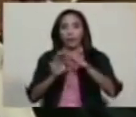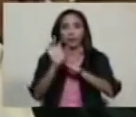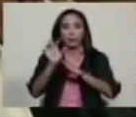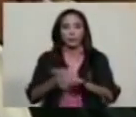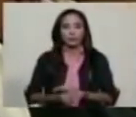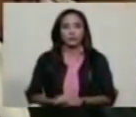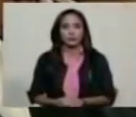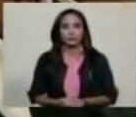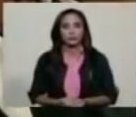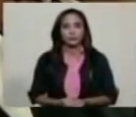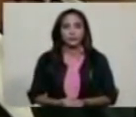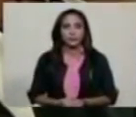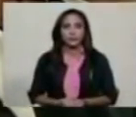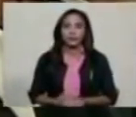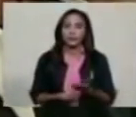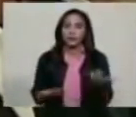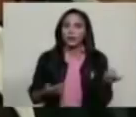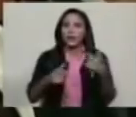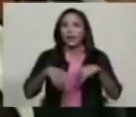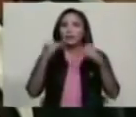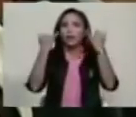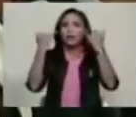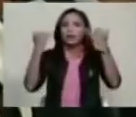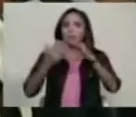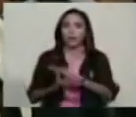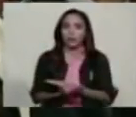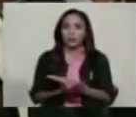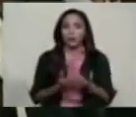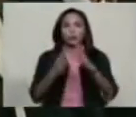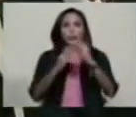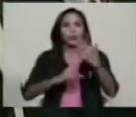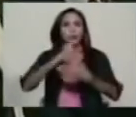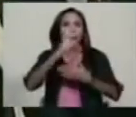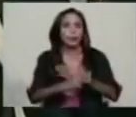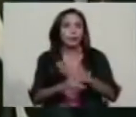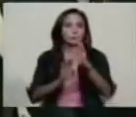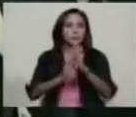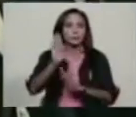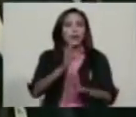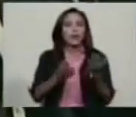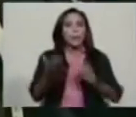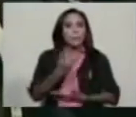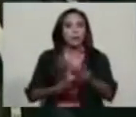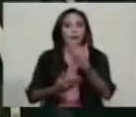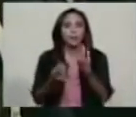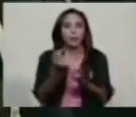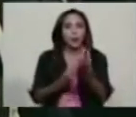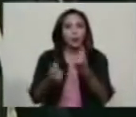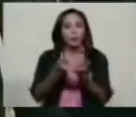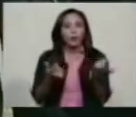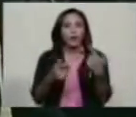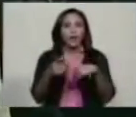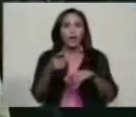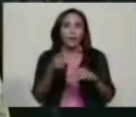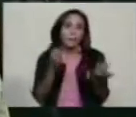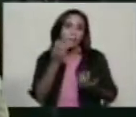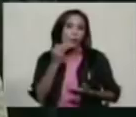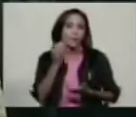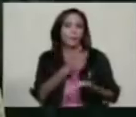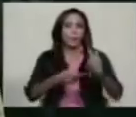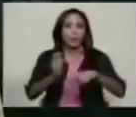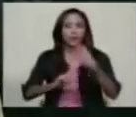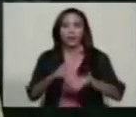nuestro país en el gigante asiático. Es importante destacar que este es un